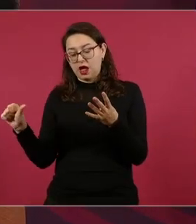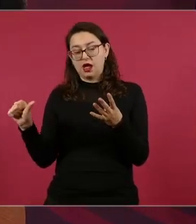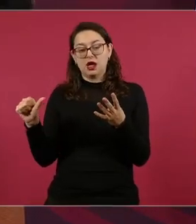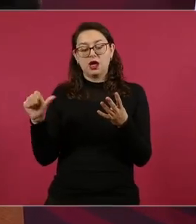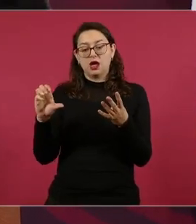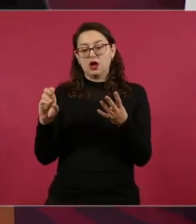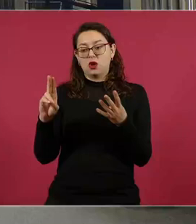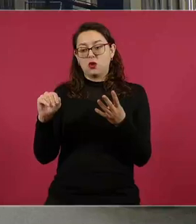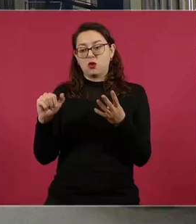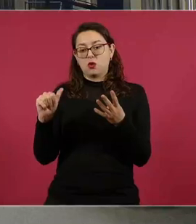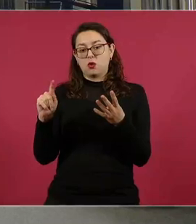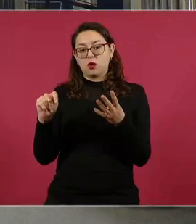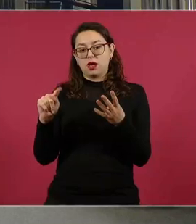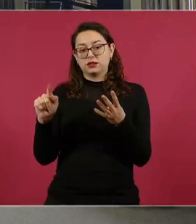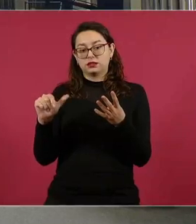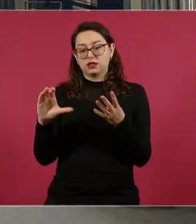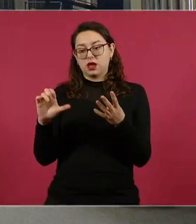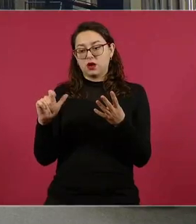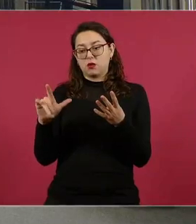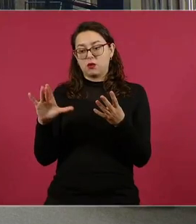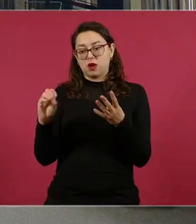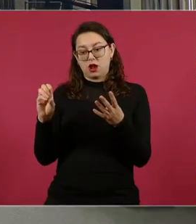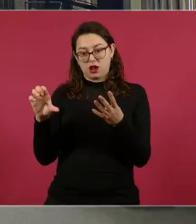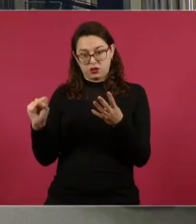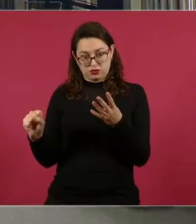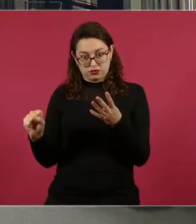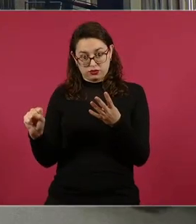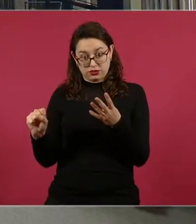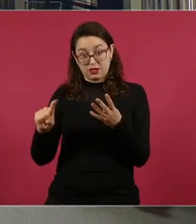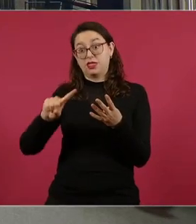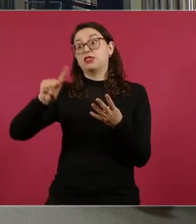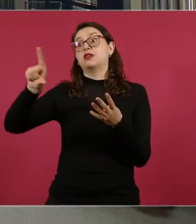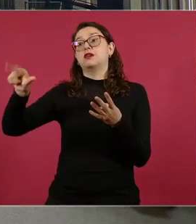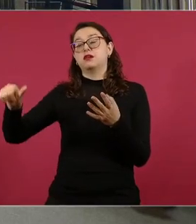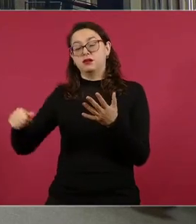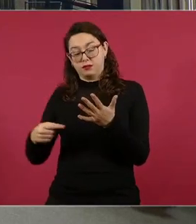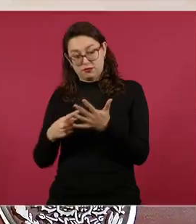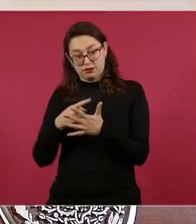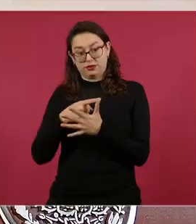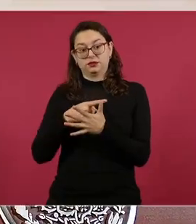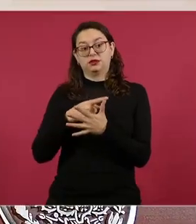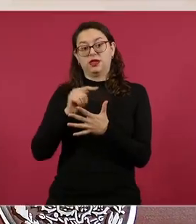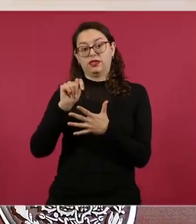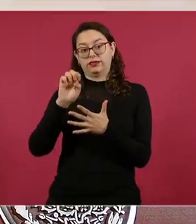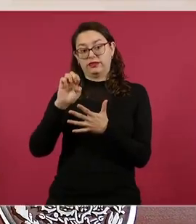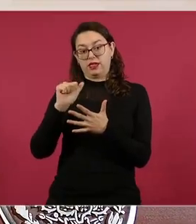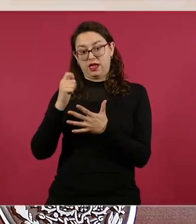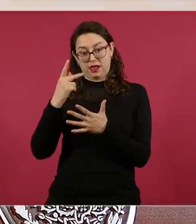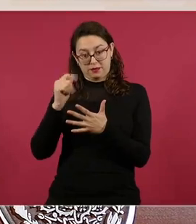siguiente hice el recorrido de Coatzacoalcos hasta Teapa,